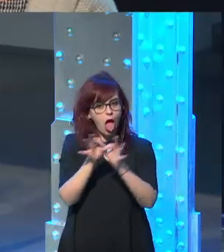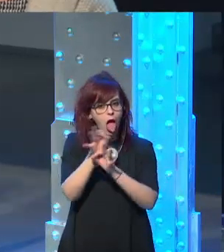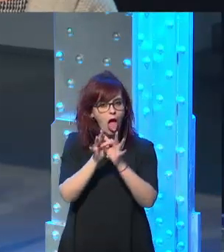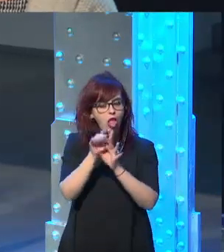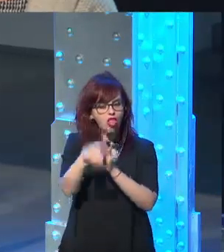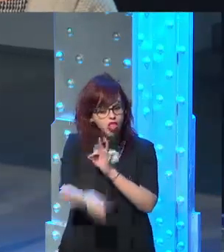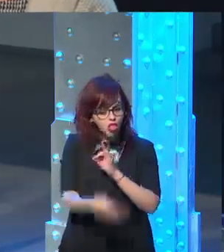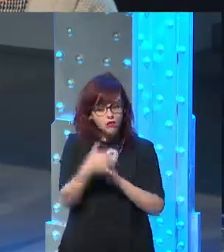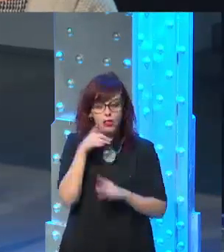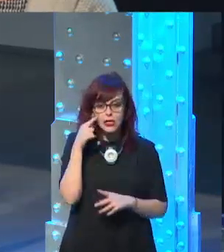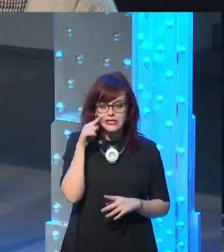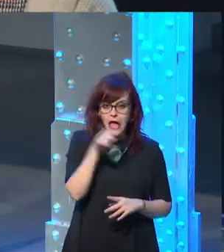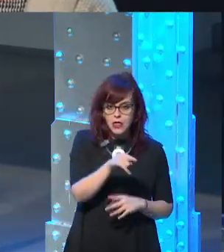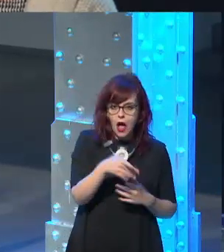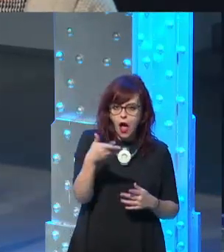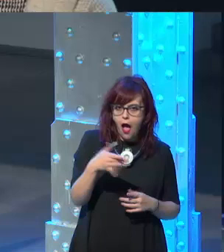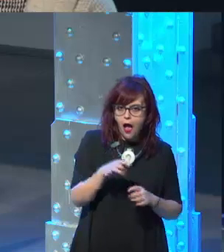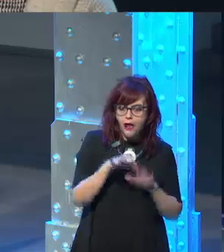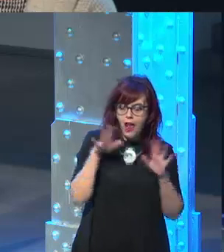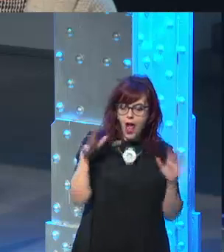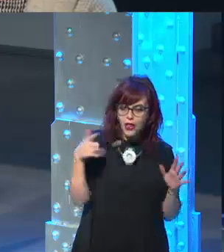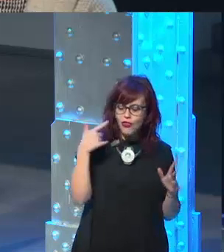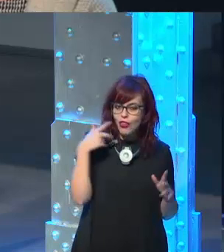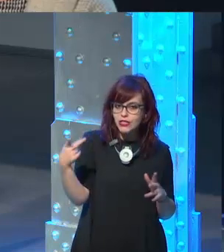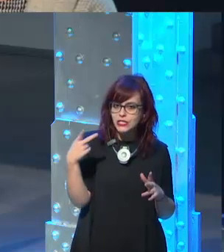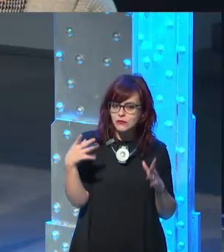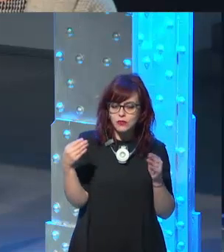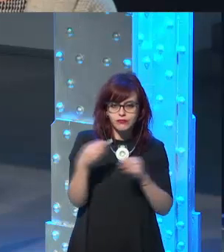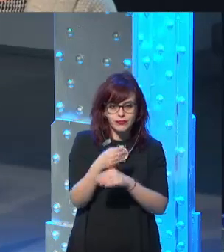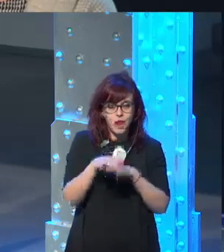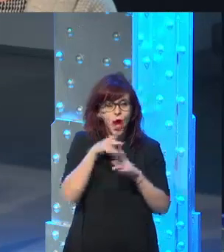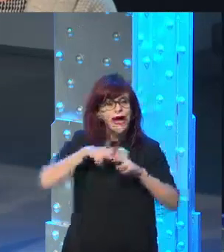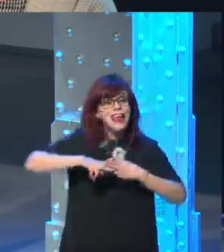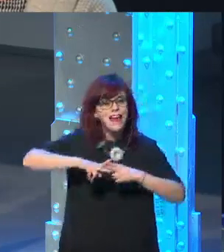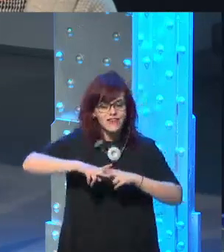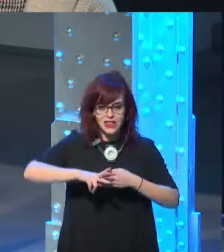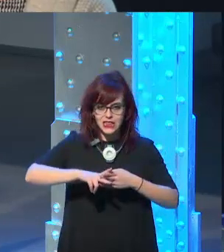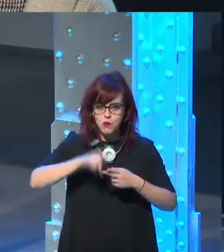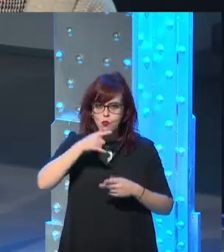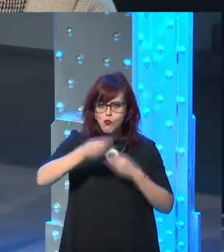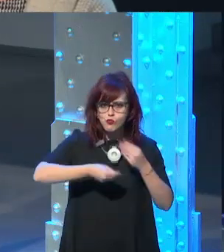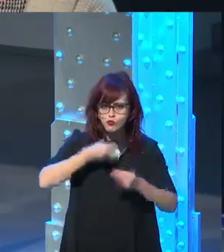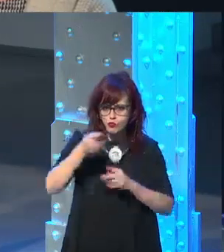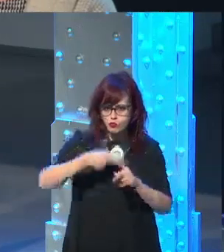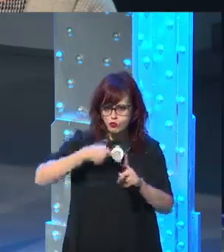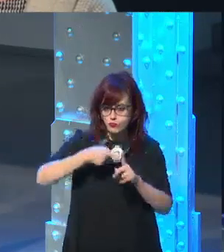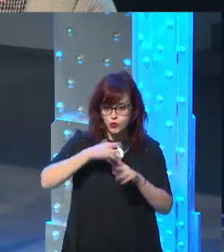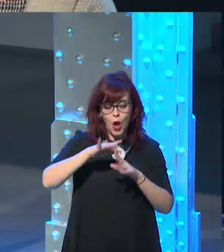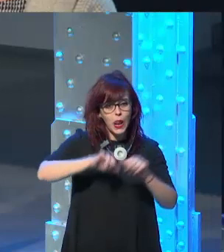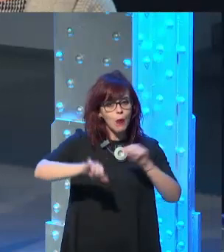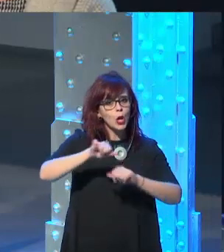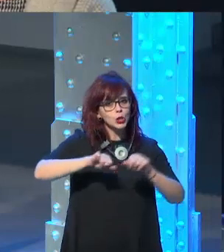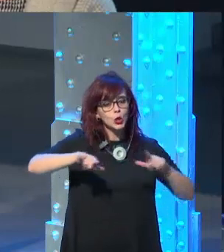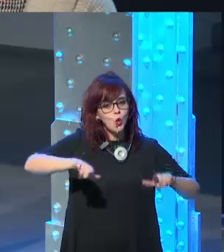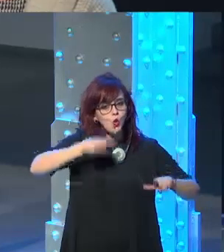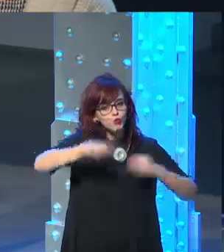etcétera. Y ella lo vio claramente y vio la importancia de esta herramienta, que en realidad es una herramienta muy utilizada en cualquier